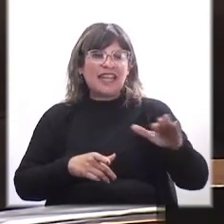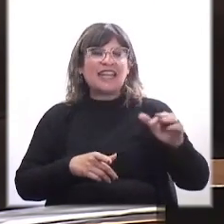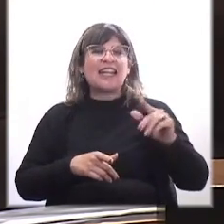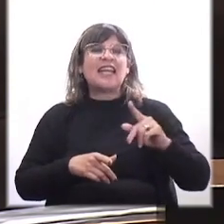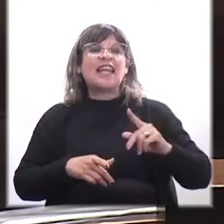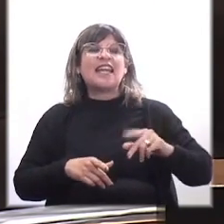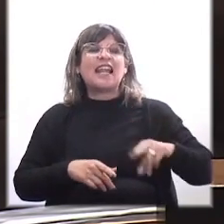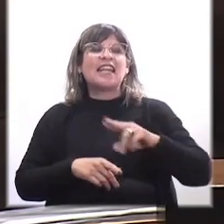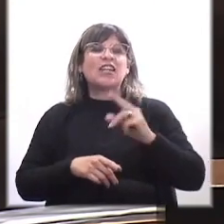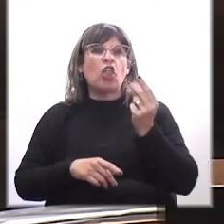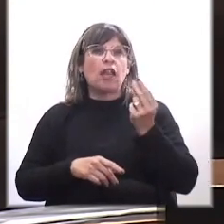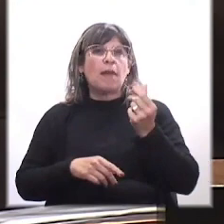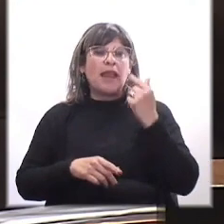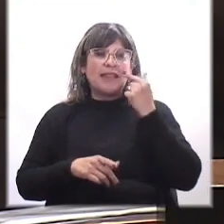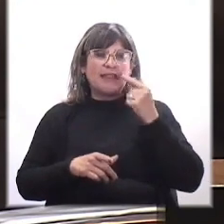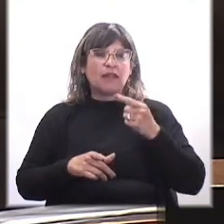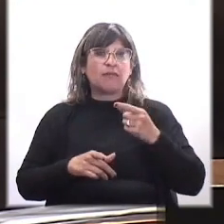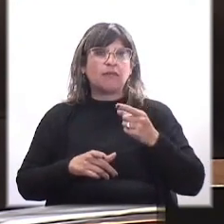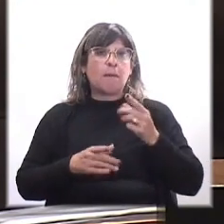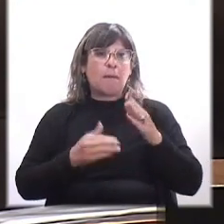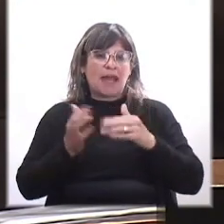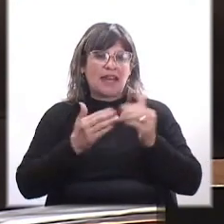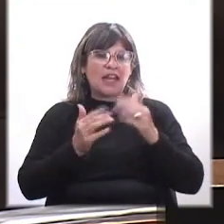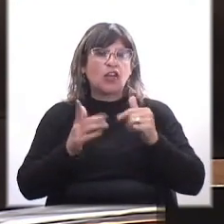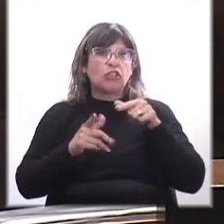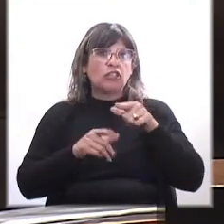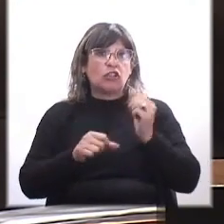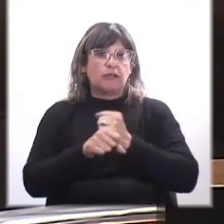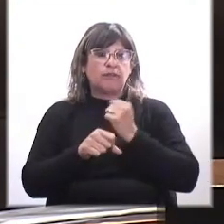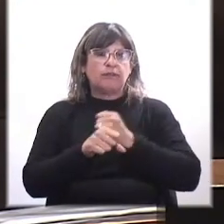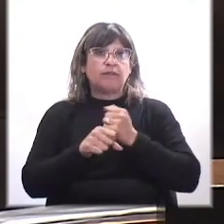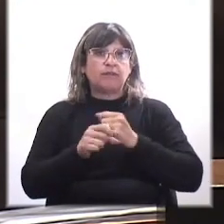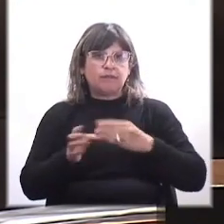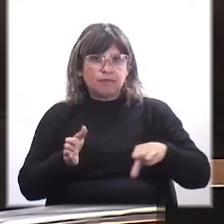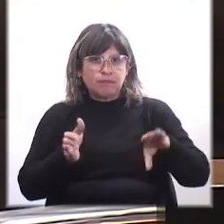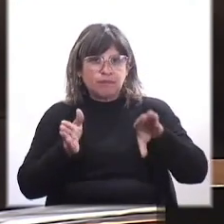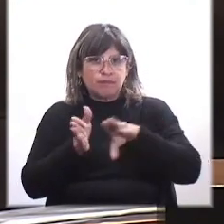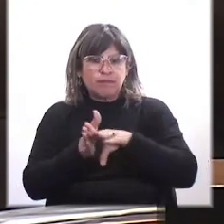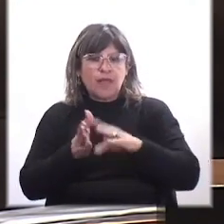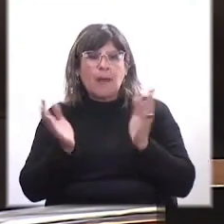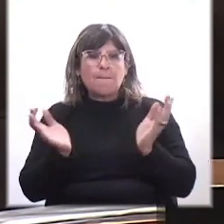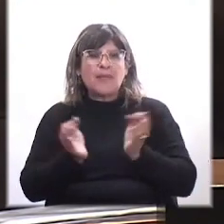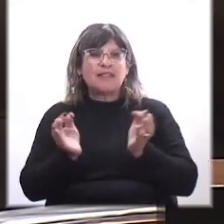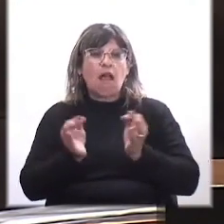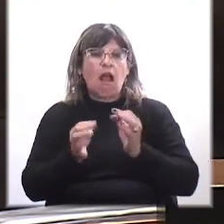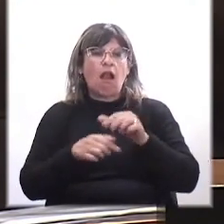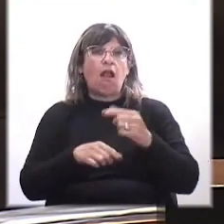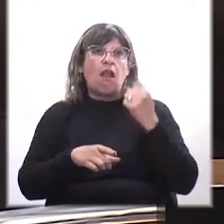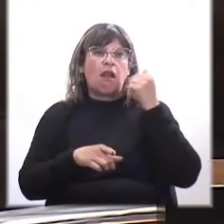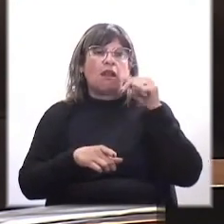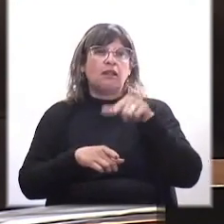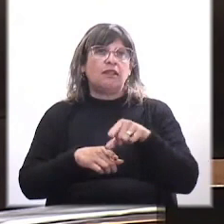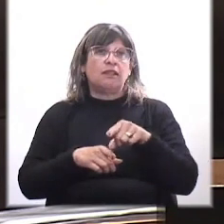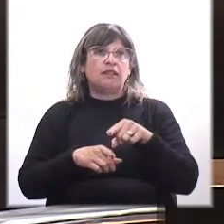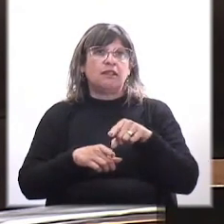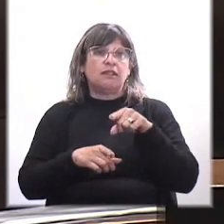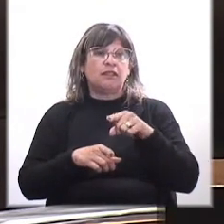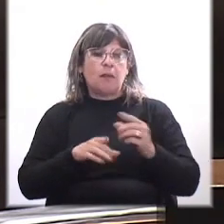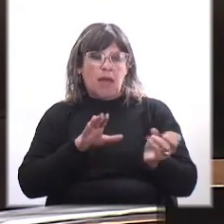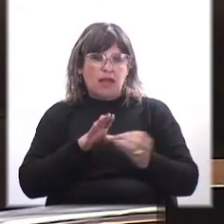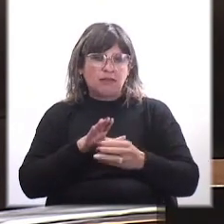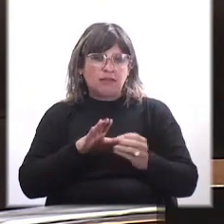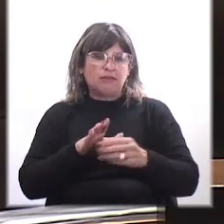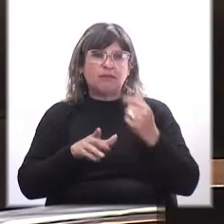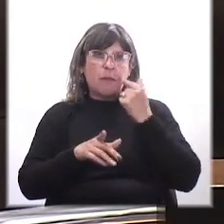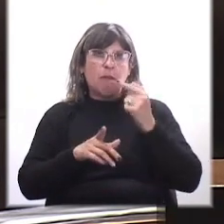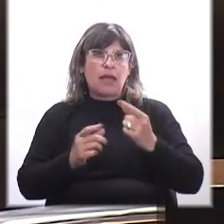Plata para la construcción y operación de una terminal especializada en la recepción, almacenamiento